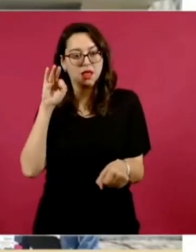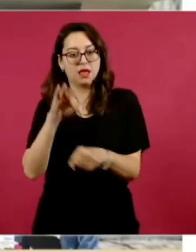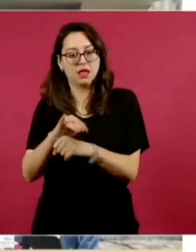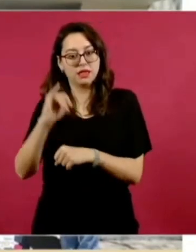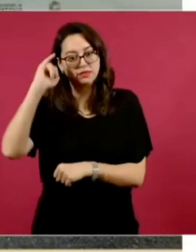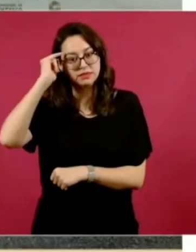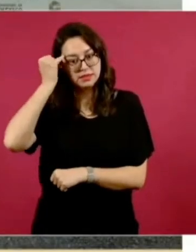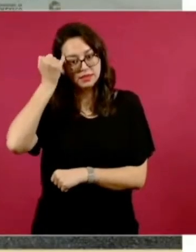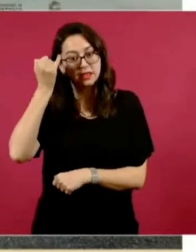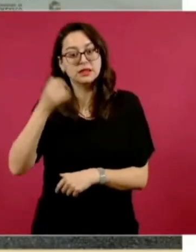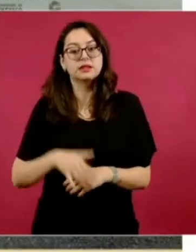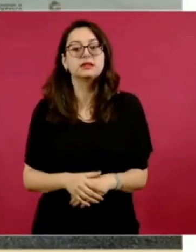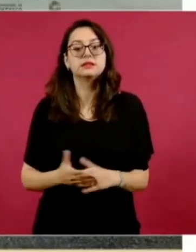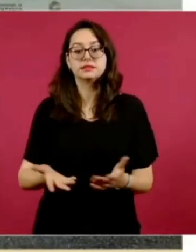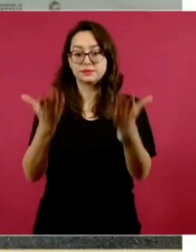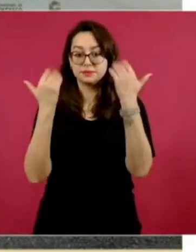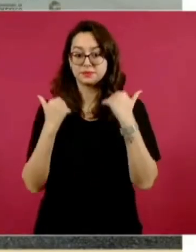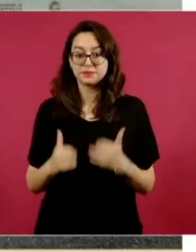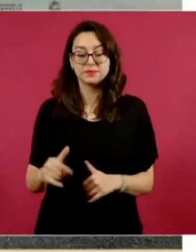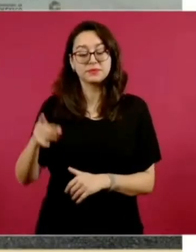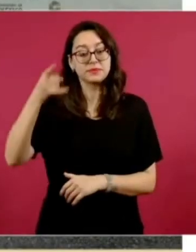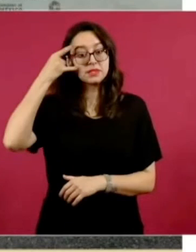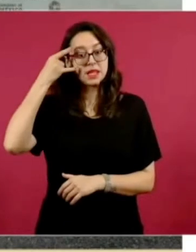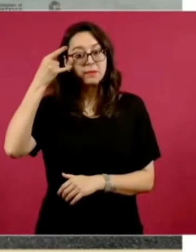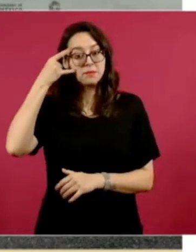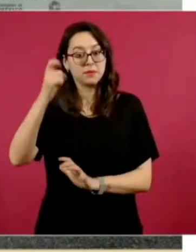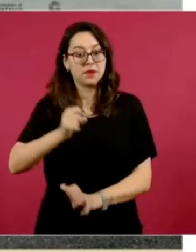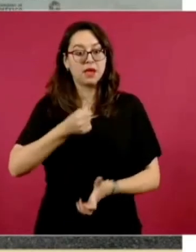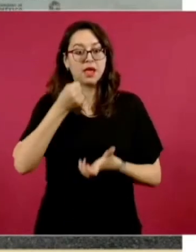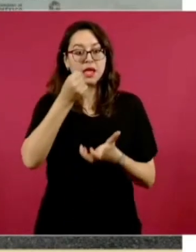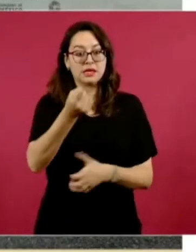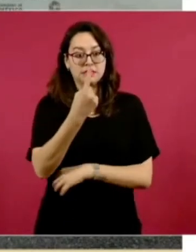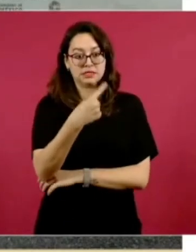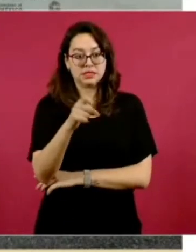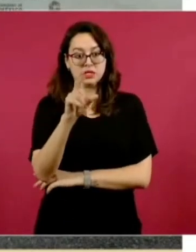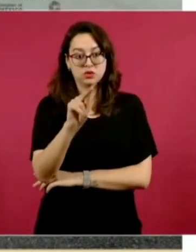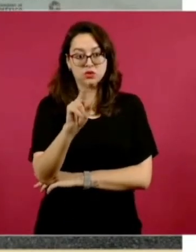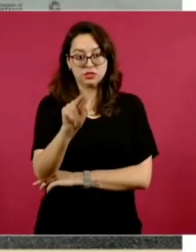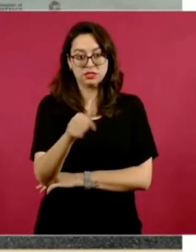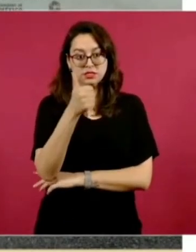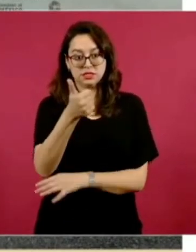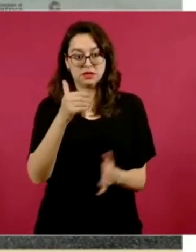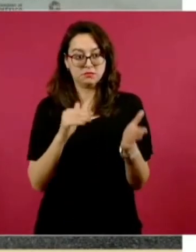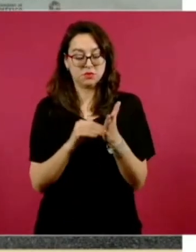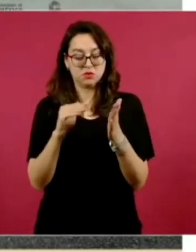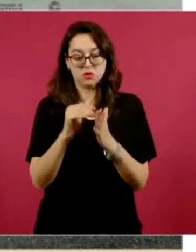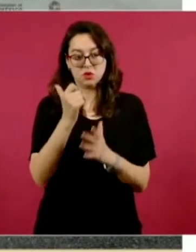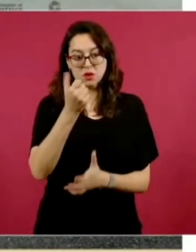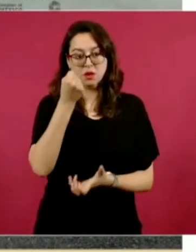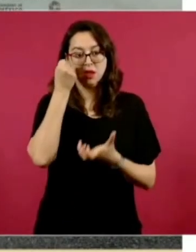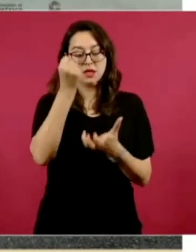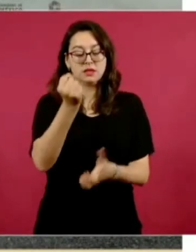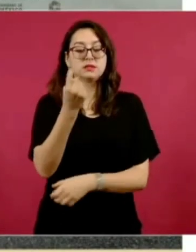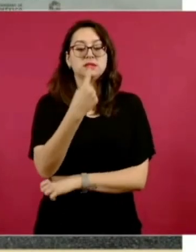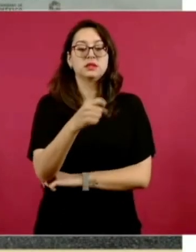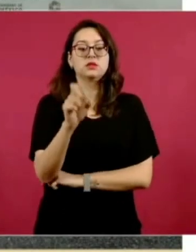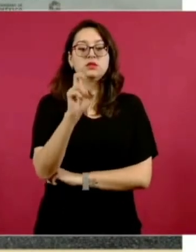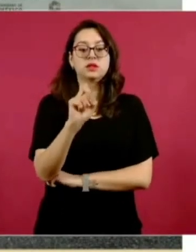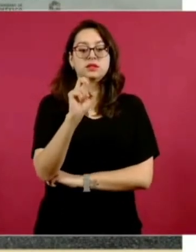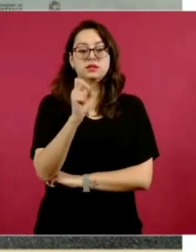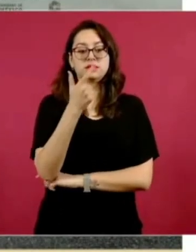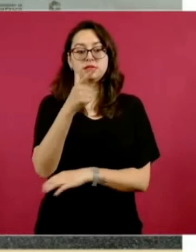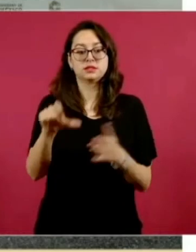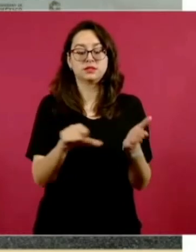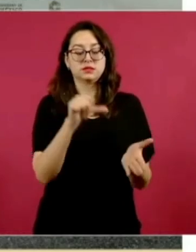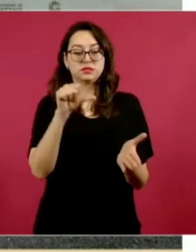La siguiente. El caso de Campeche, una inversión de 186 millones de pesos en 137 centros de salud con la